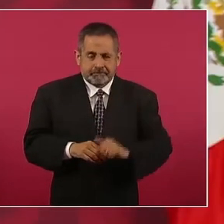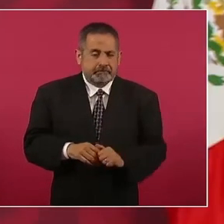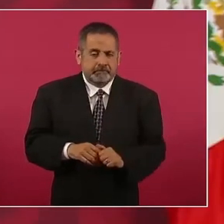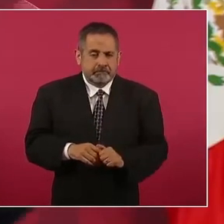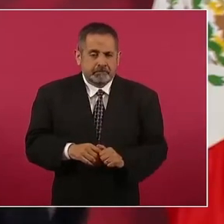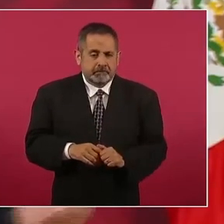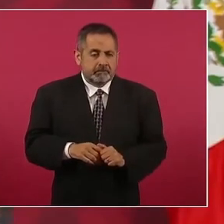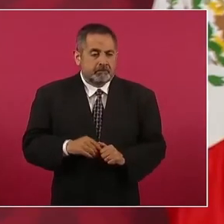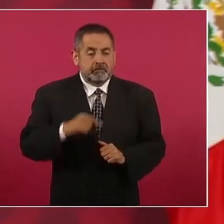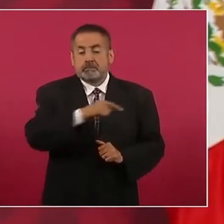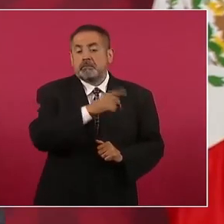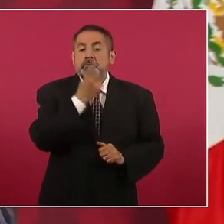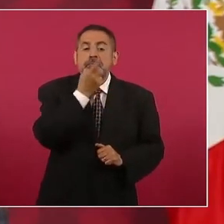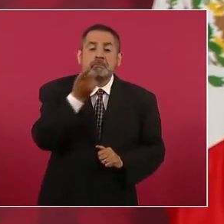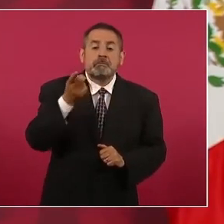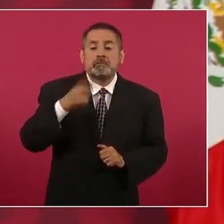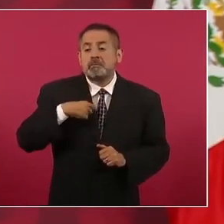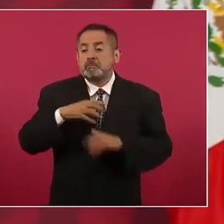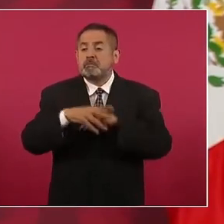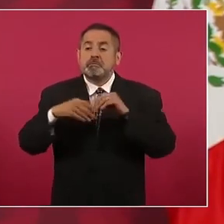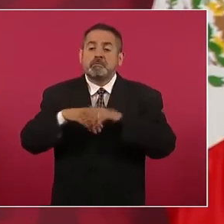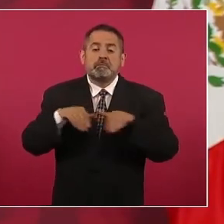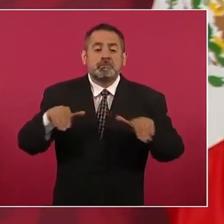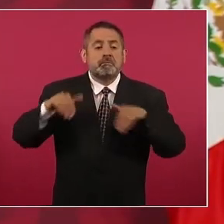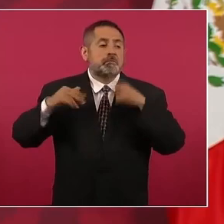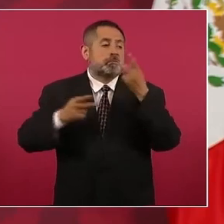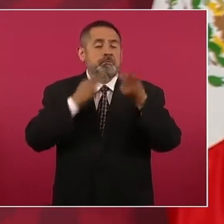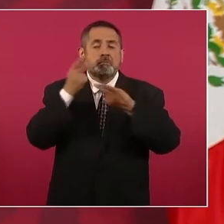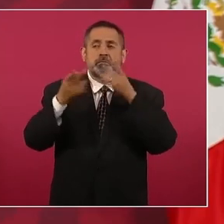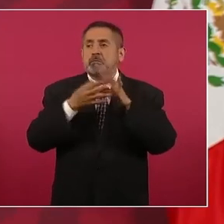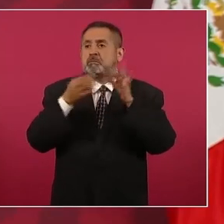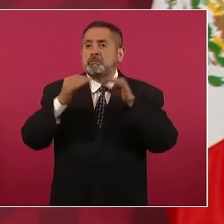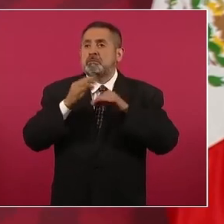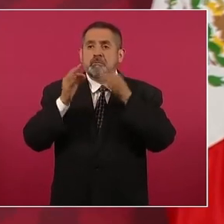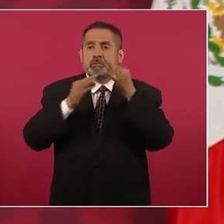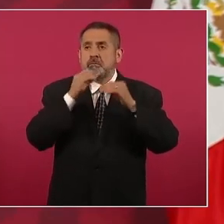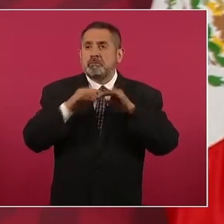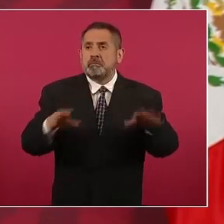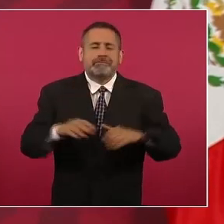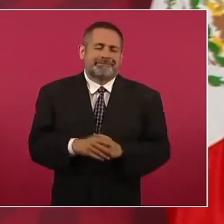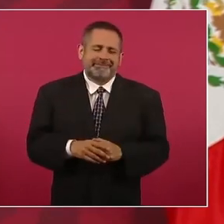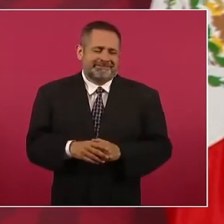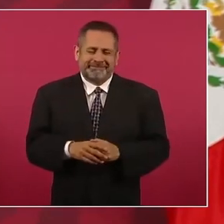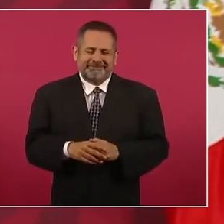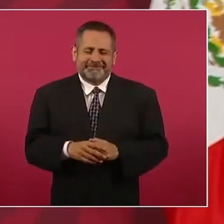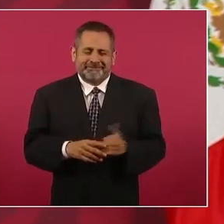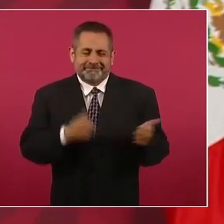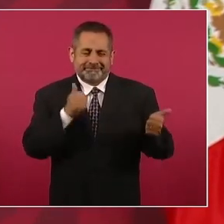que hablaban de que eran